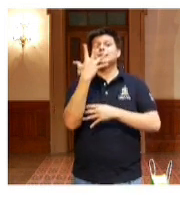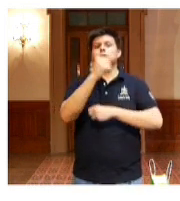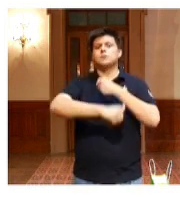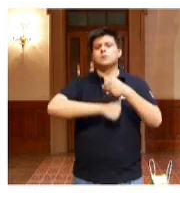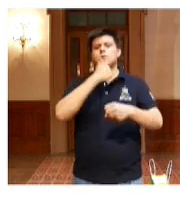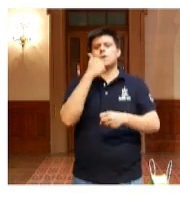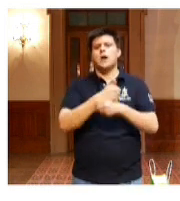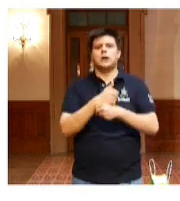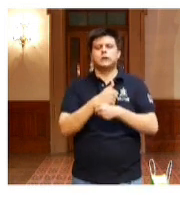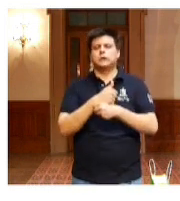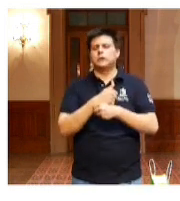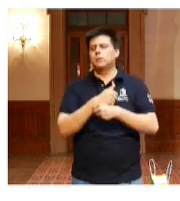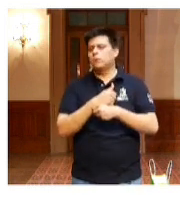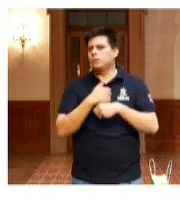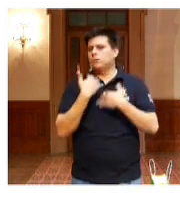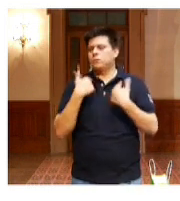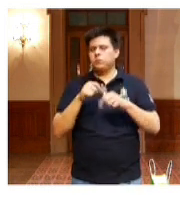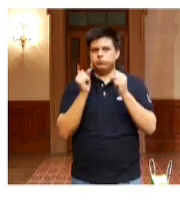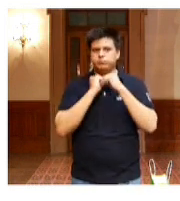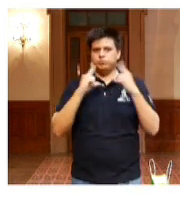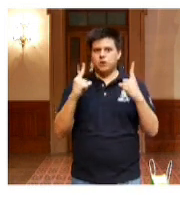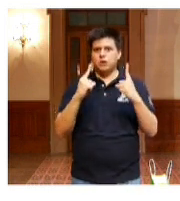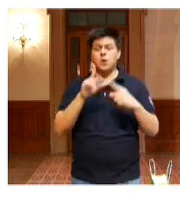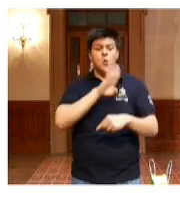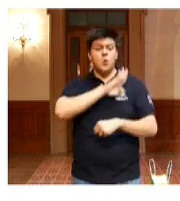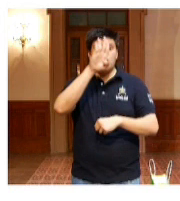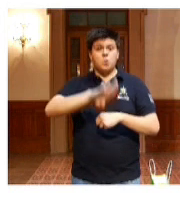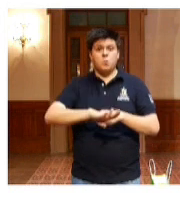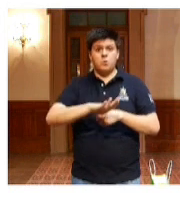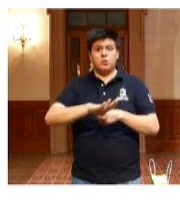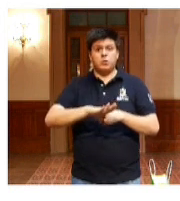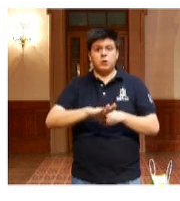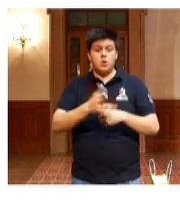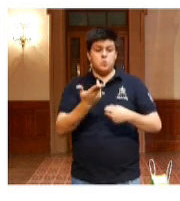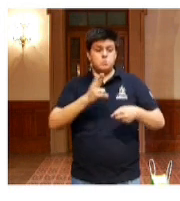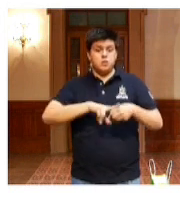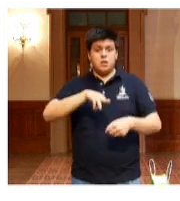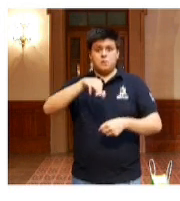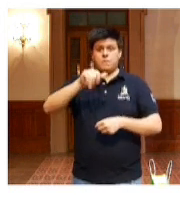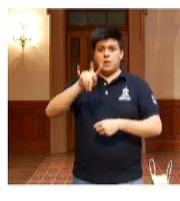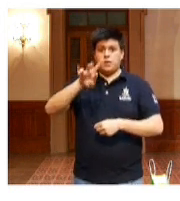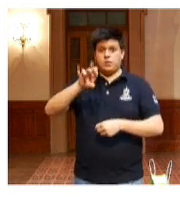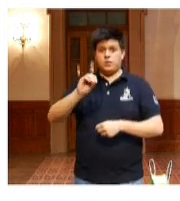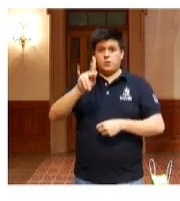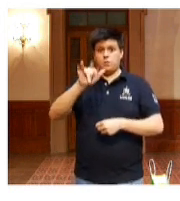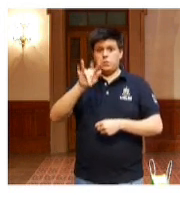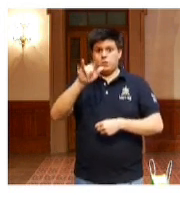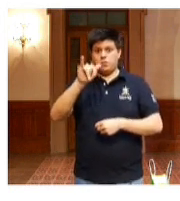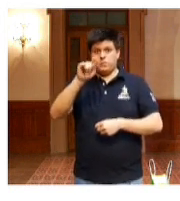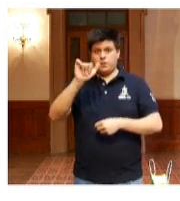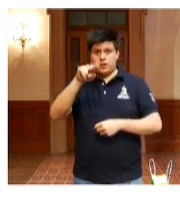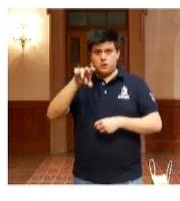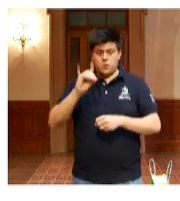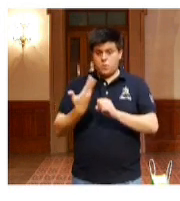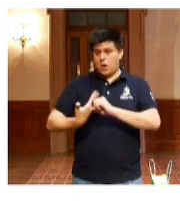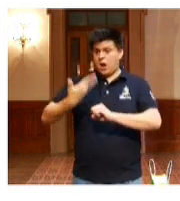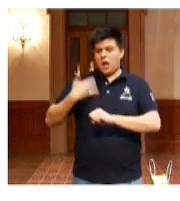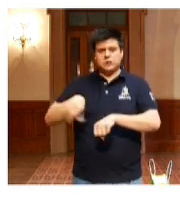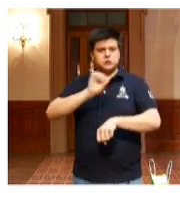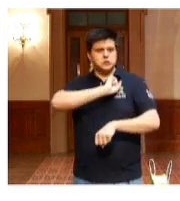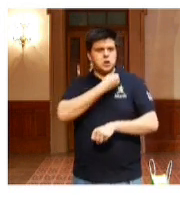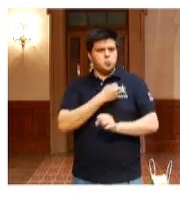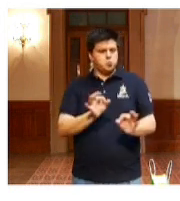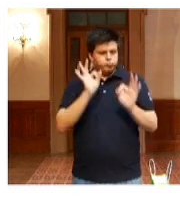años de edad falleció en los servicios de salud del estado previamente sano